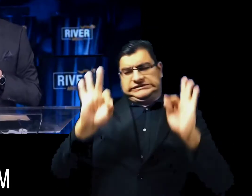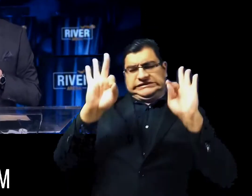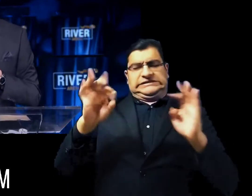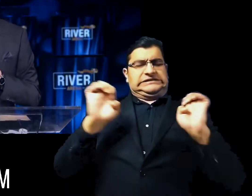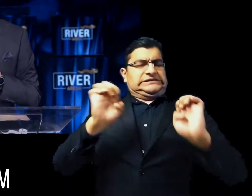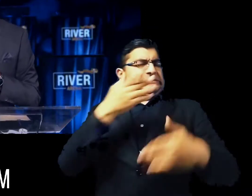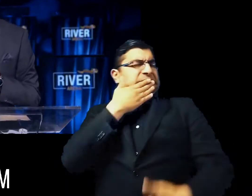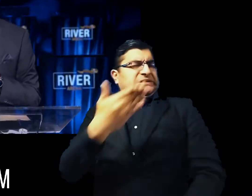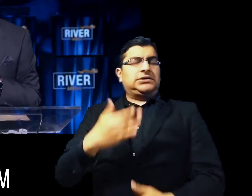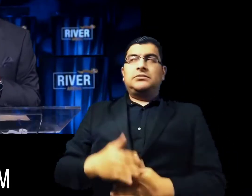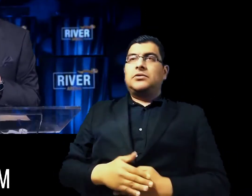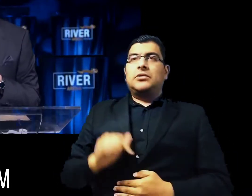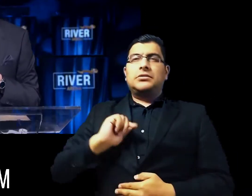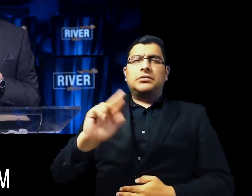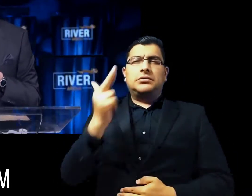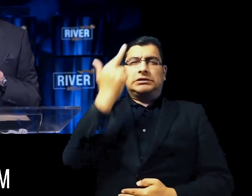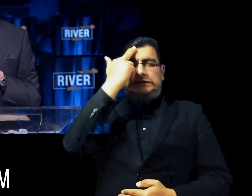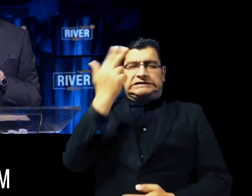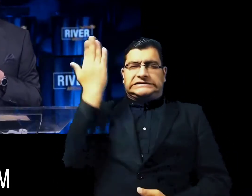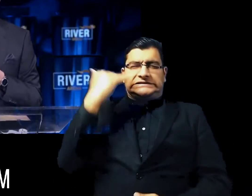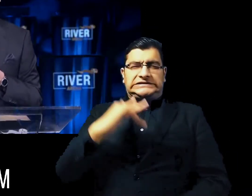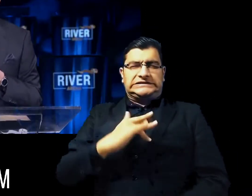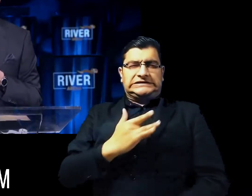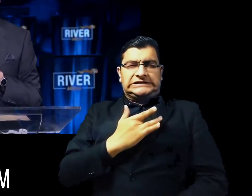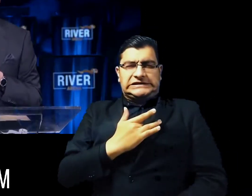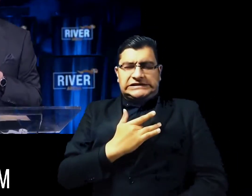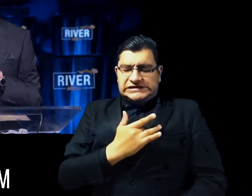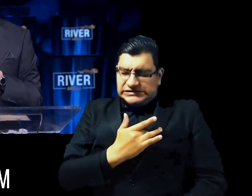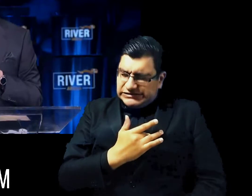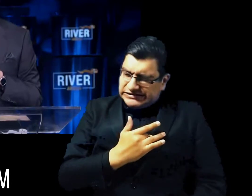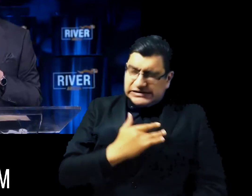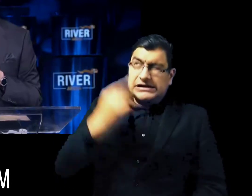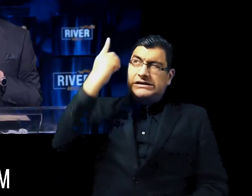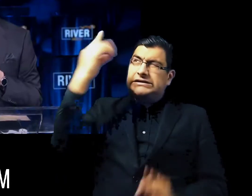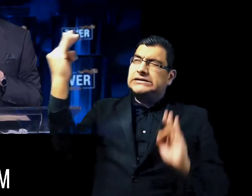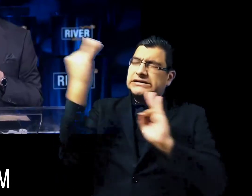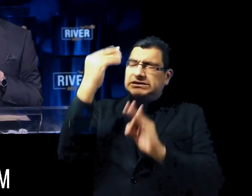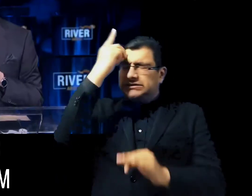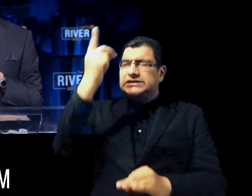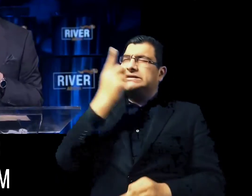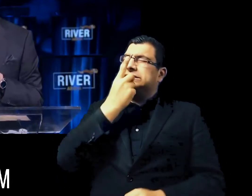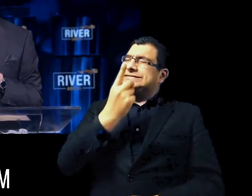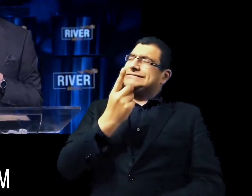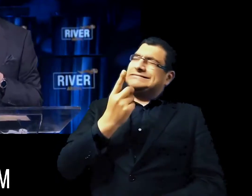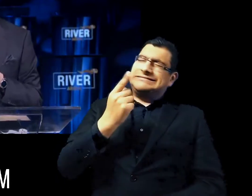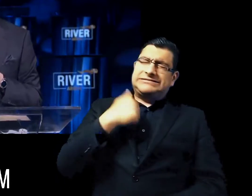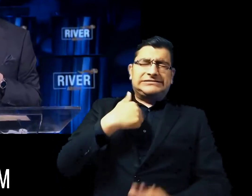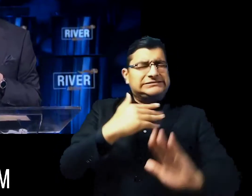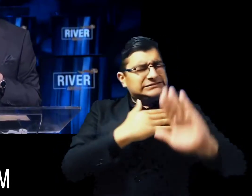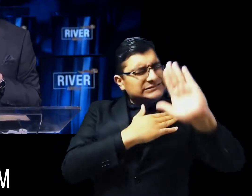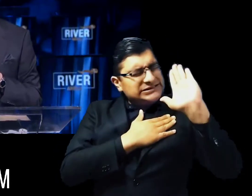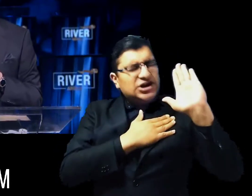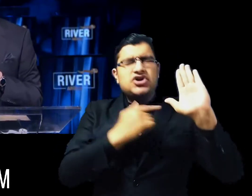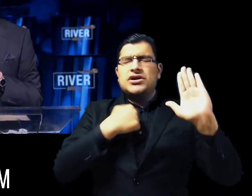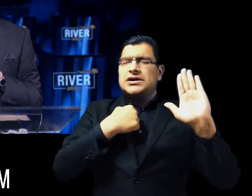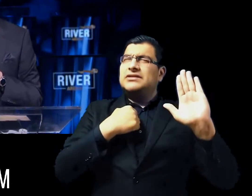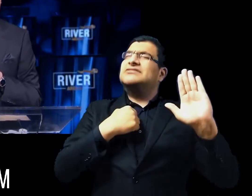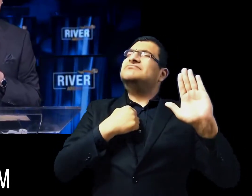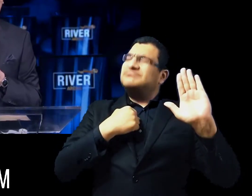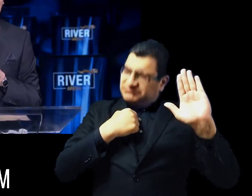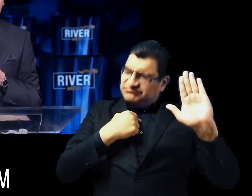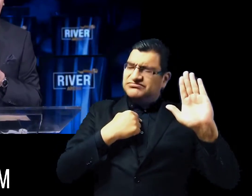momento algo sucedió dentro de mi corazón. Ante Dios, yo hice varias promesas que me propuse cumplir